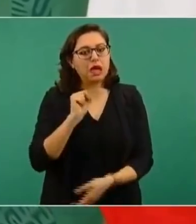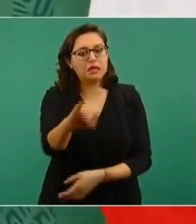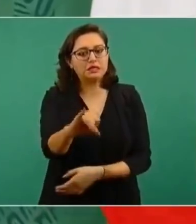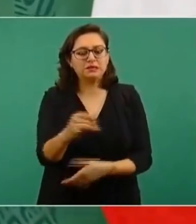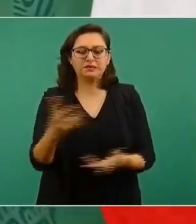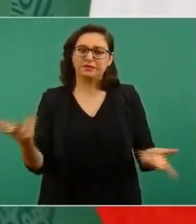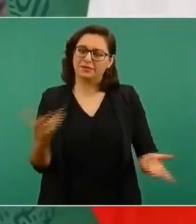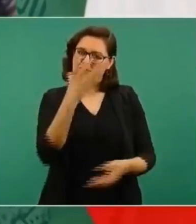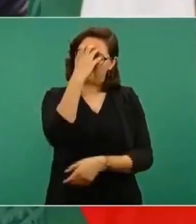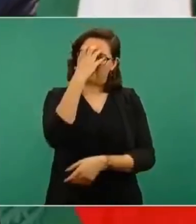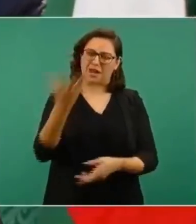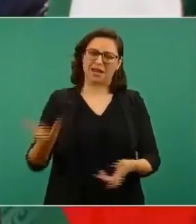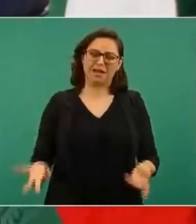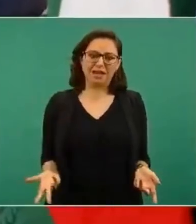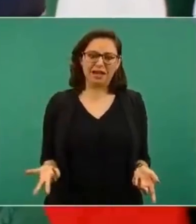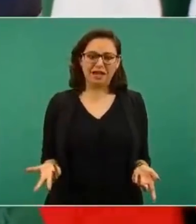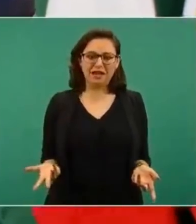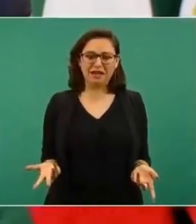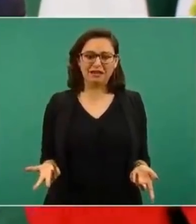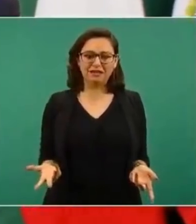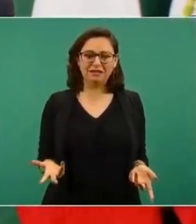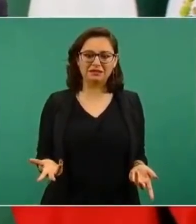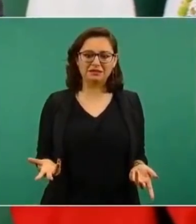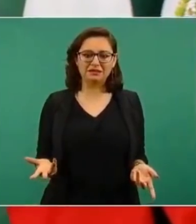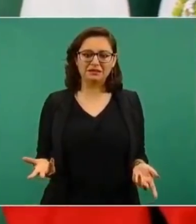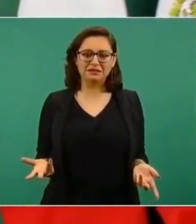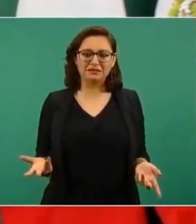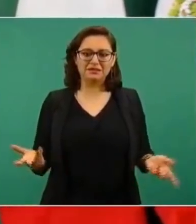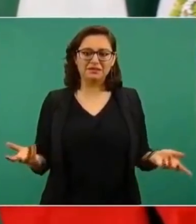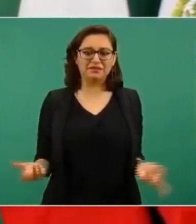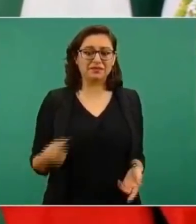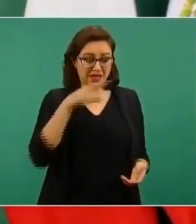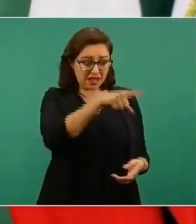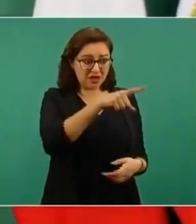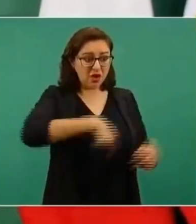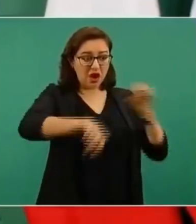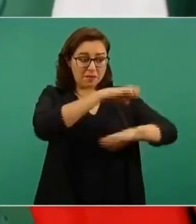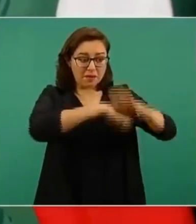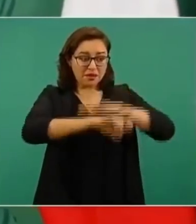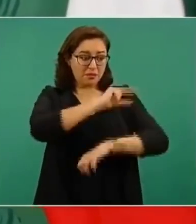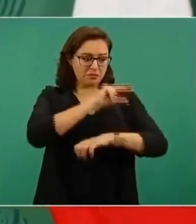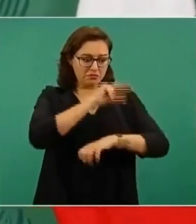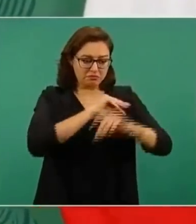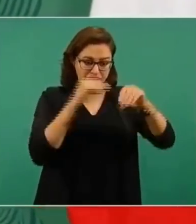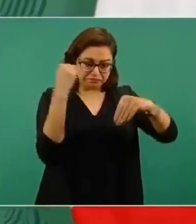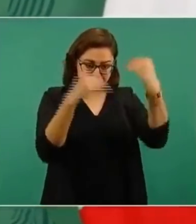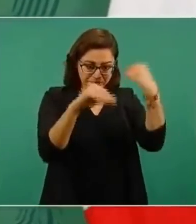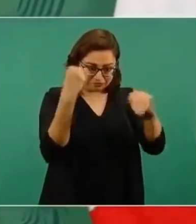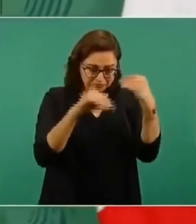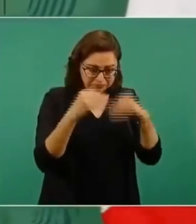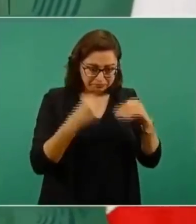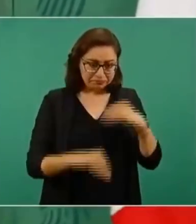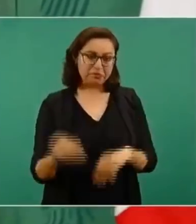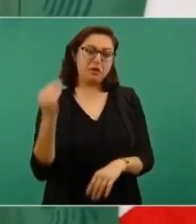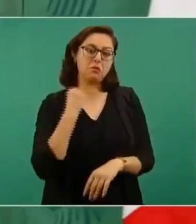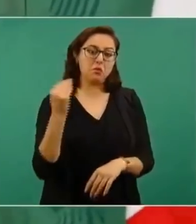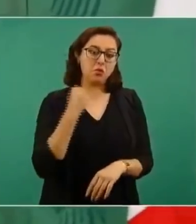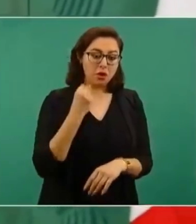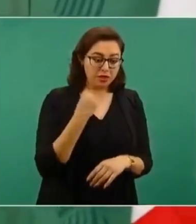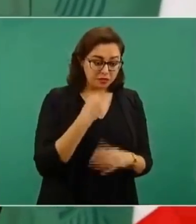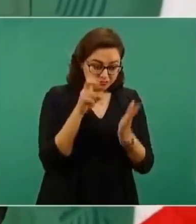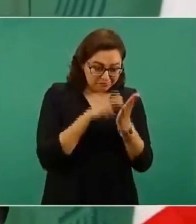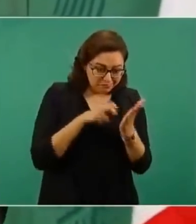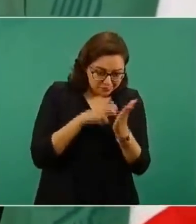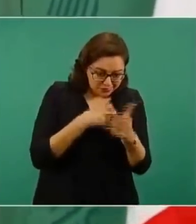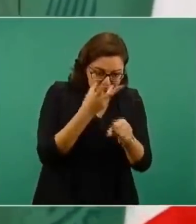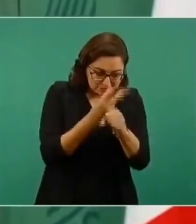En los despachos de las empresas eléctricas, los abogados, los fiscalistas de esas